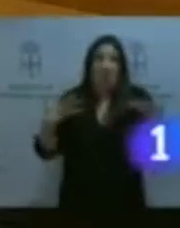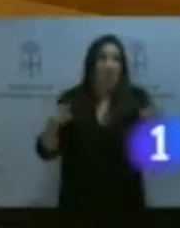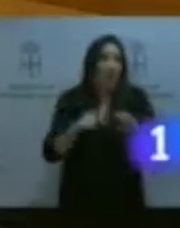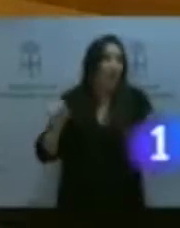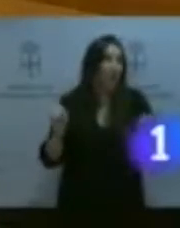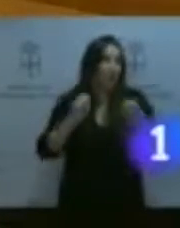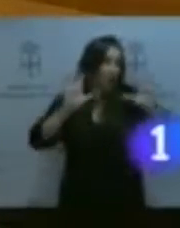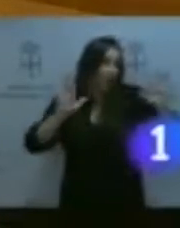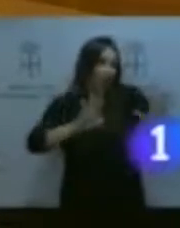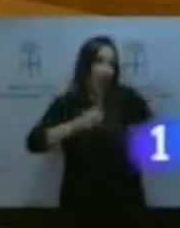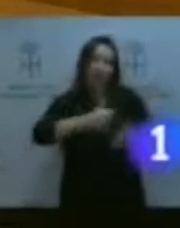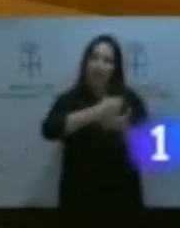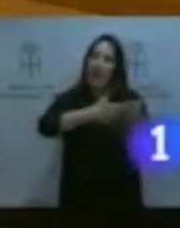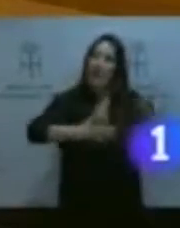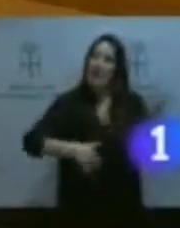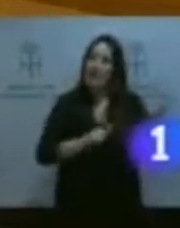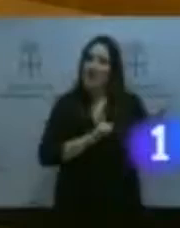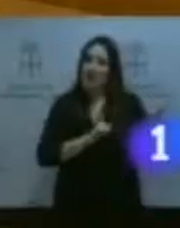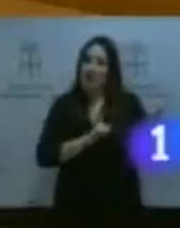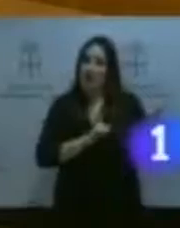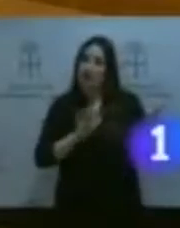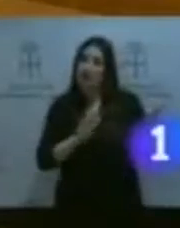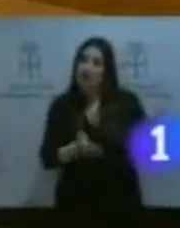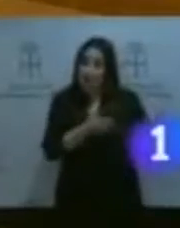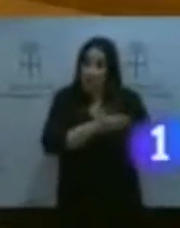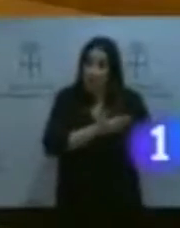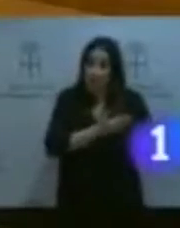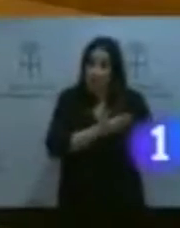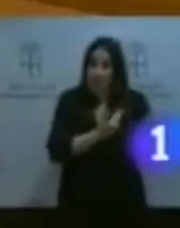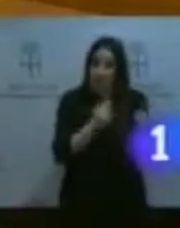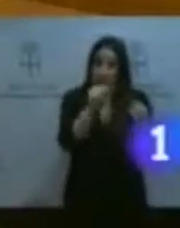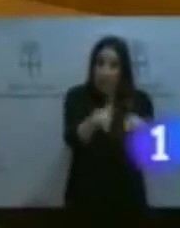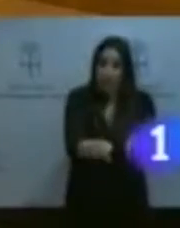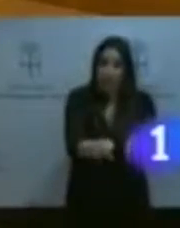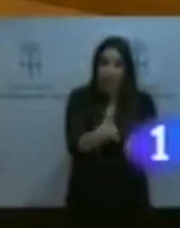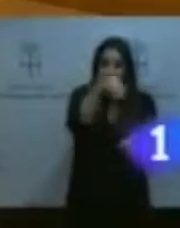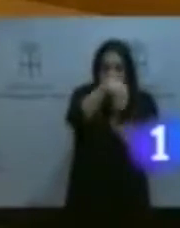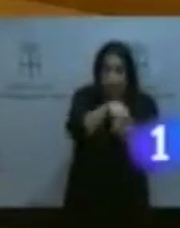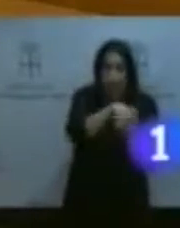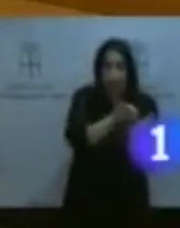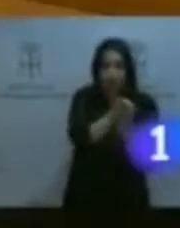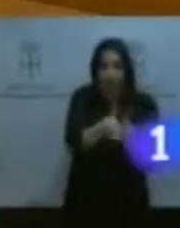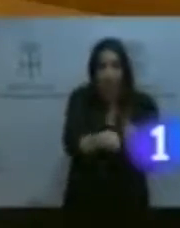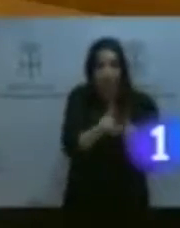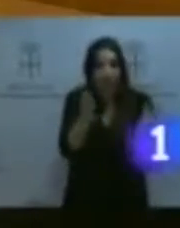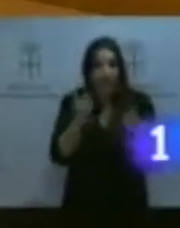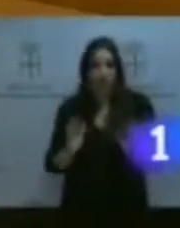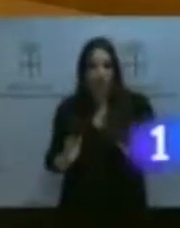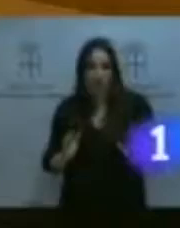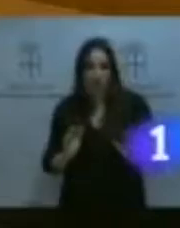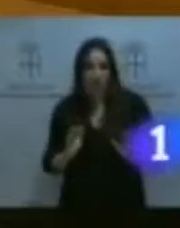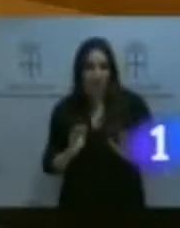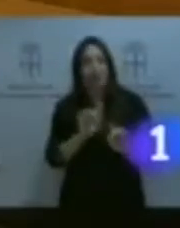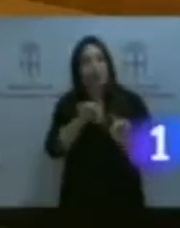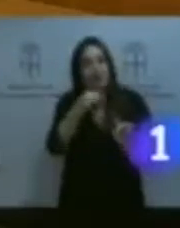misteriosa, en lista de espera sin tener previamente una primera consulta fecha dentro del servicio de urología y que después